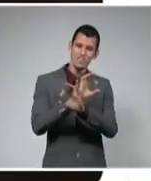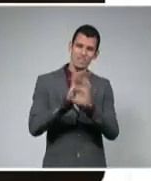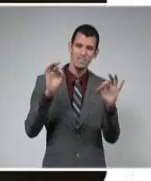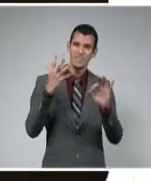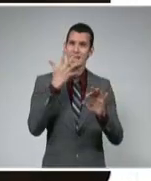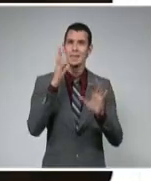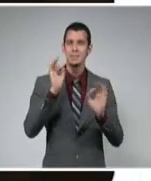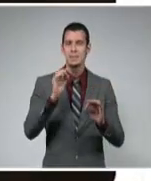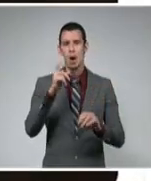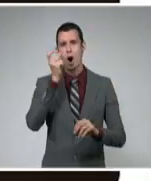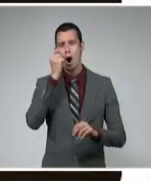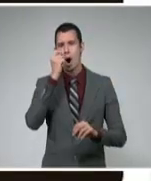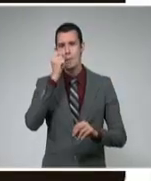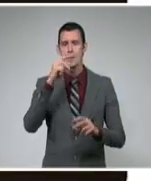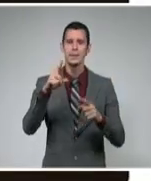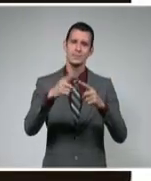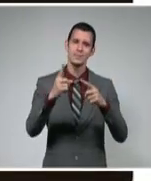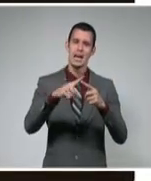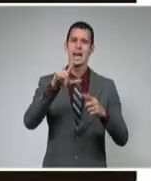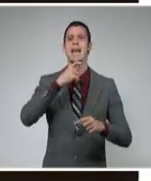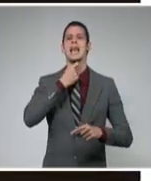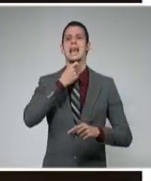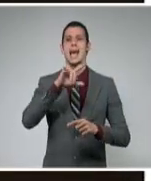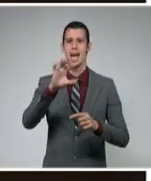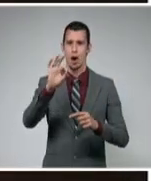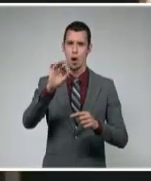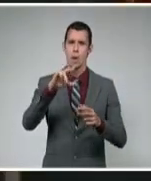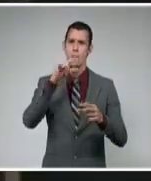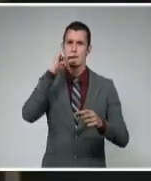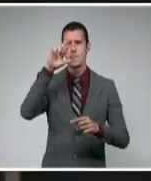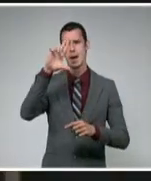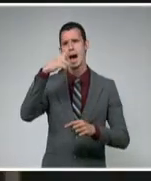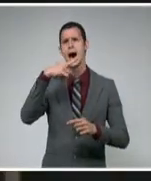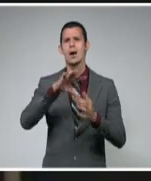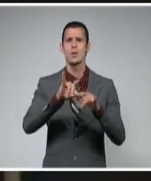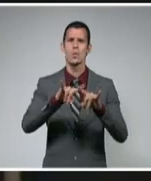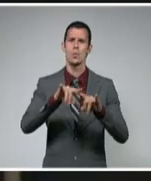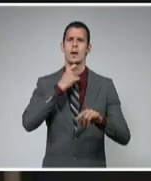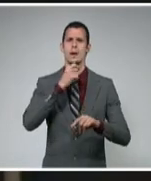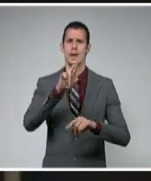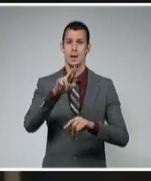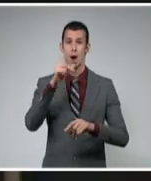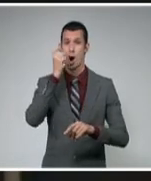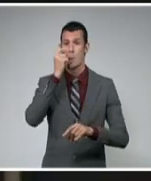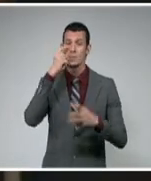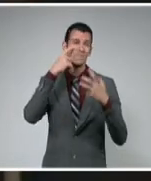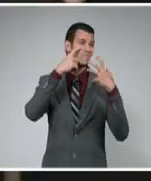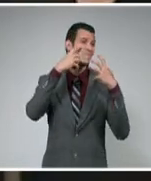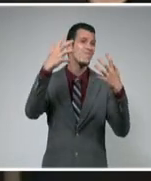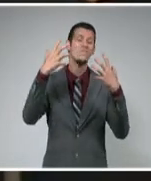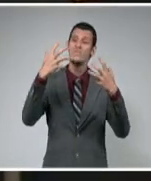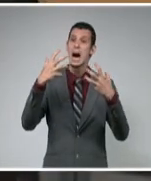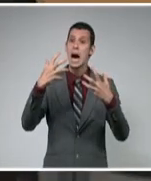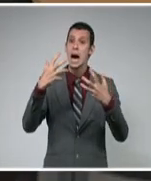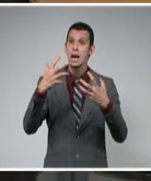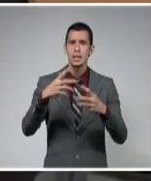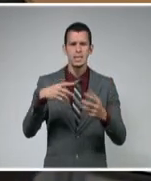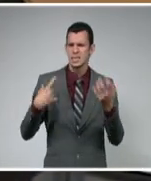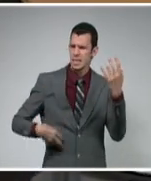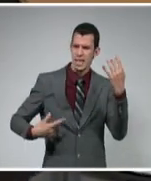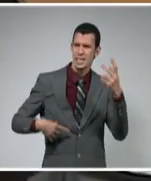de Cultura, Alpidio Alonso Grau, afirmó en Twitter que su obra extraordinaria lo convierte en uno de los compositores más influyentes de nuestro